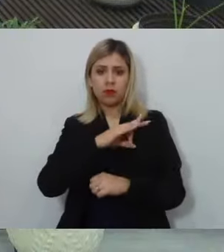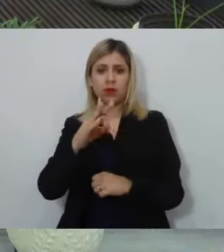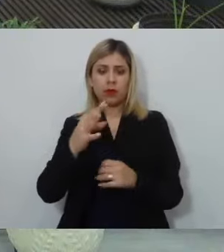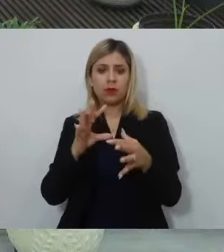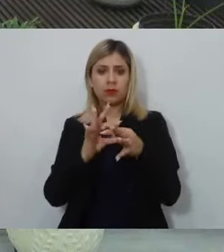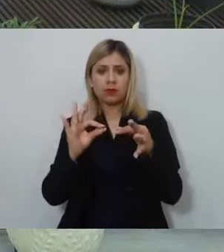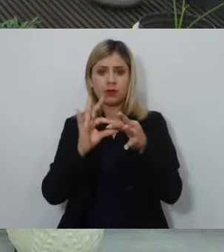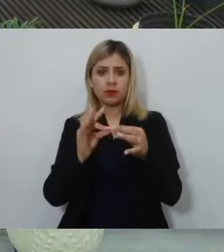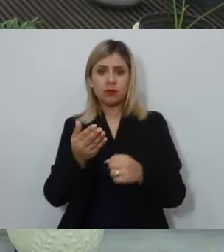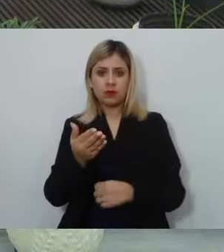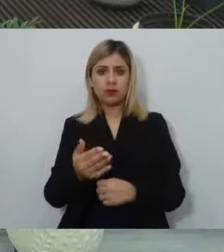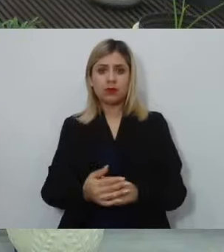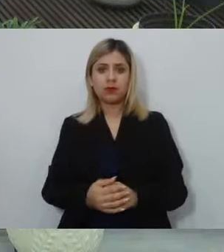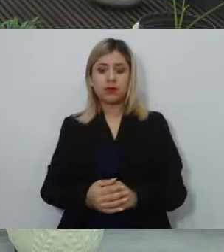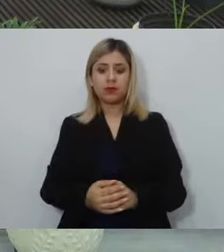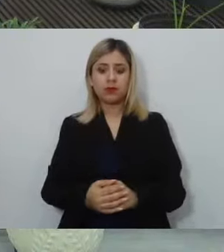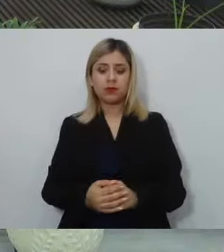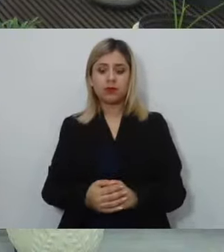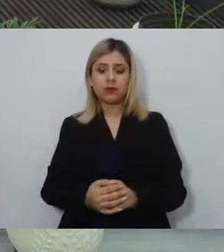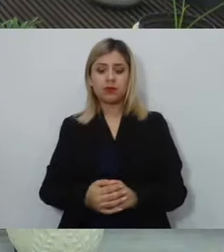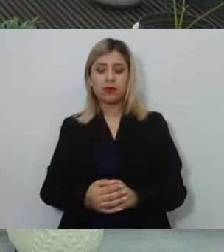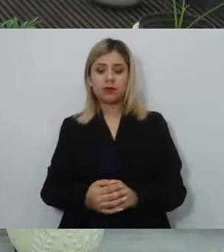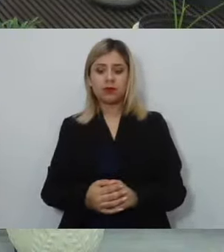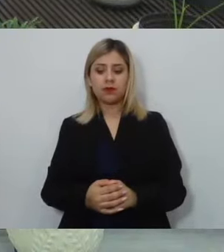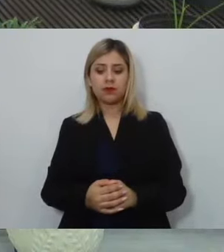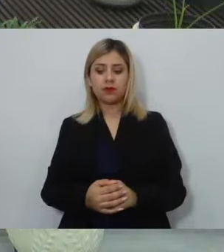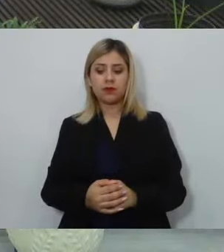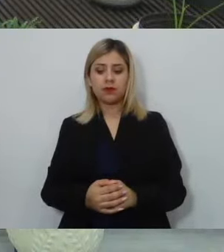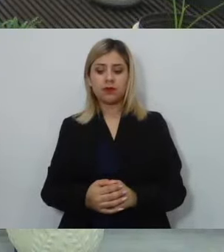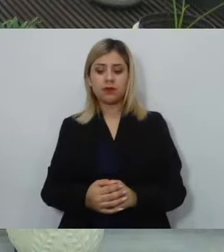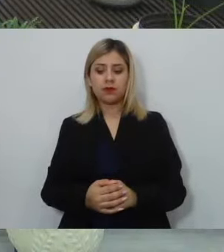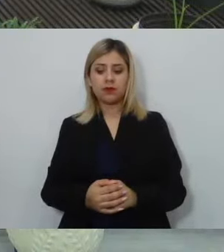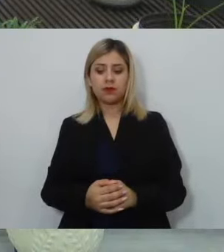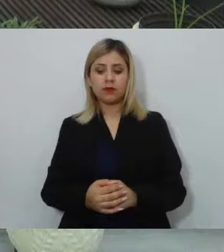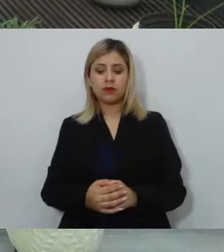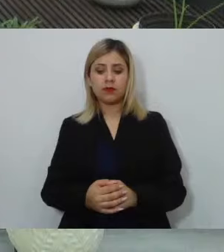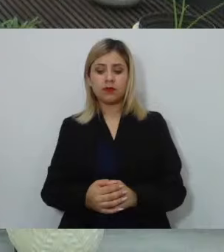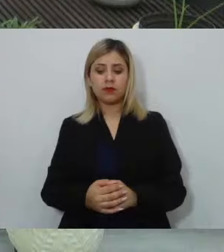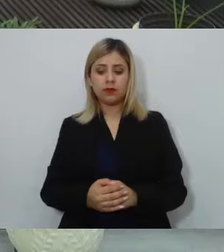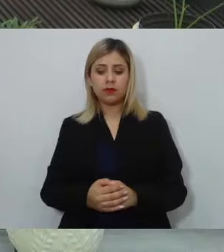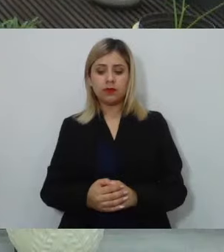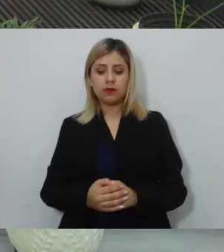representante eh tiene apagado su micro señor